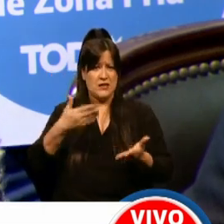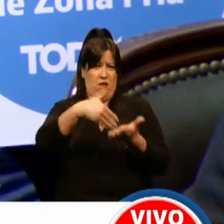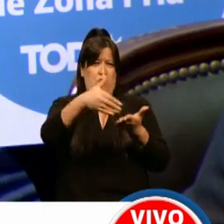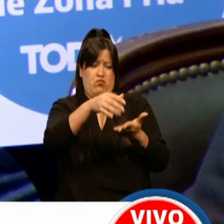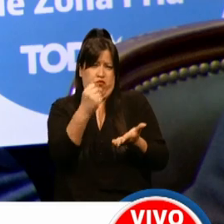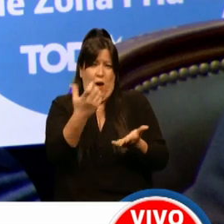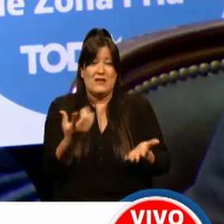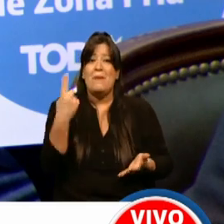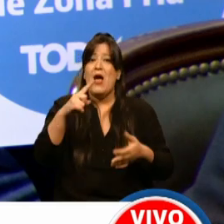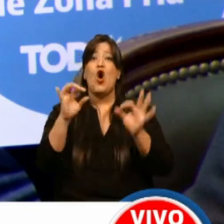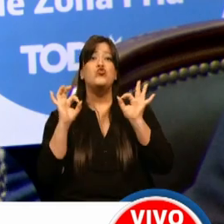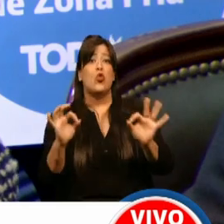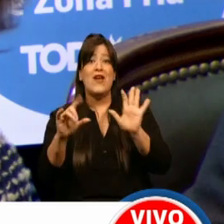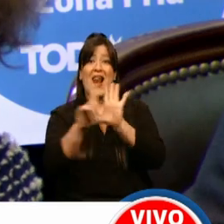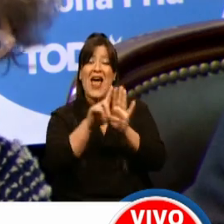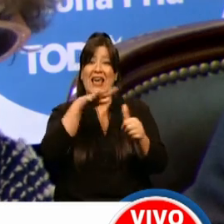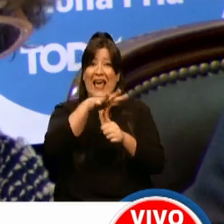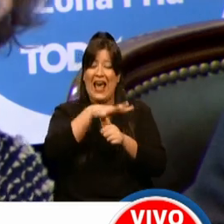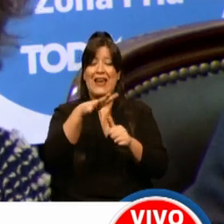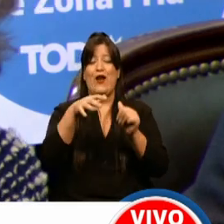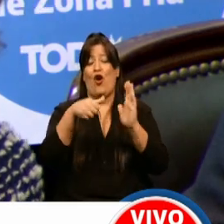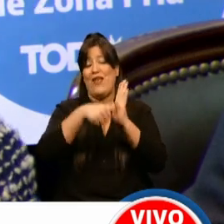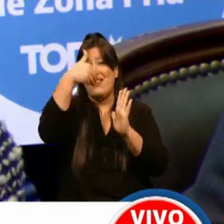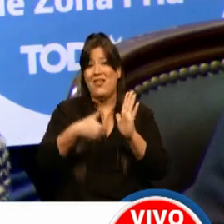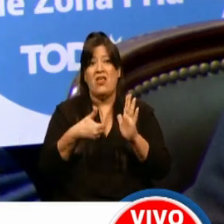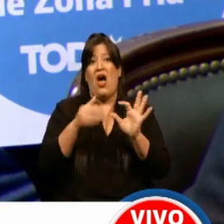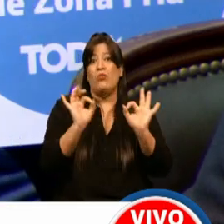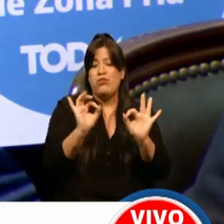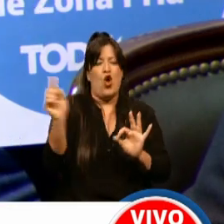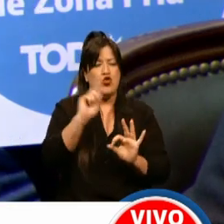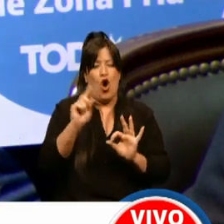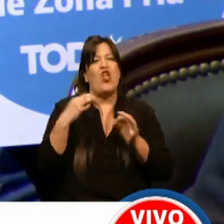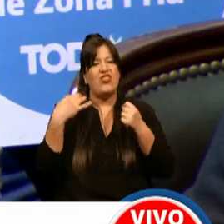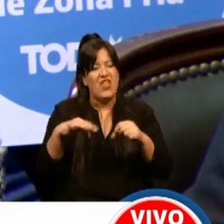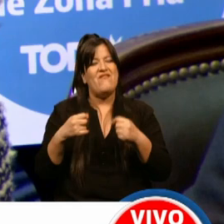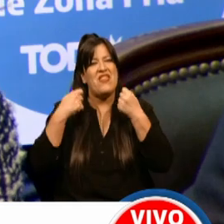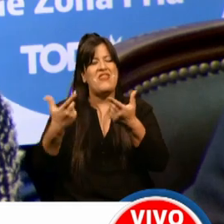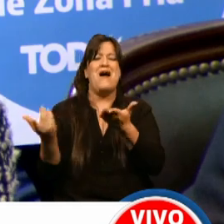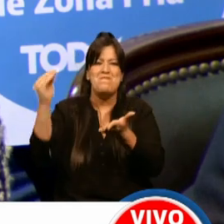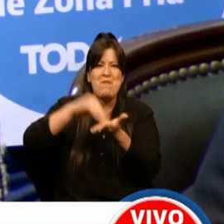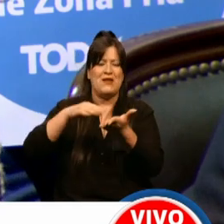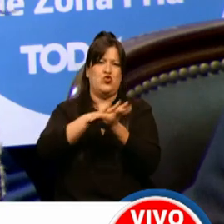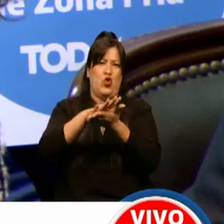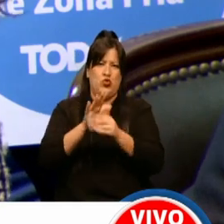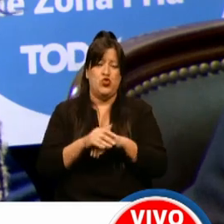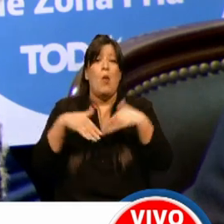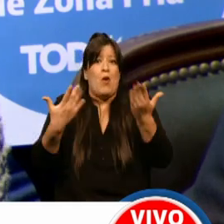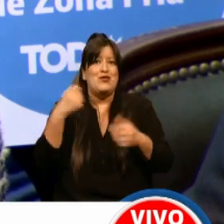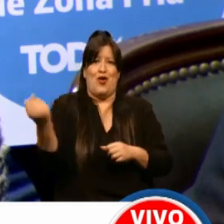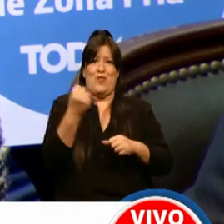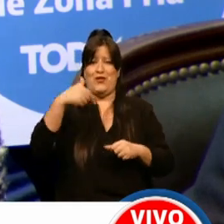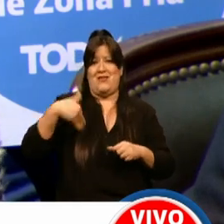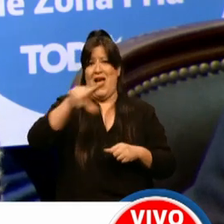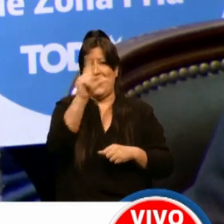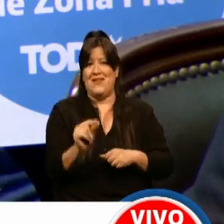es suficiente con reconocer hay que reparar por eso la importancia de que en argentina un país